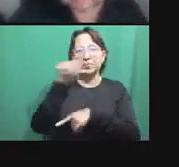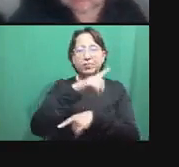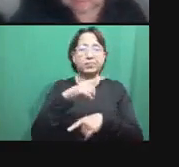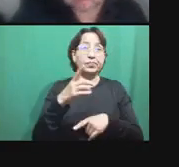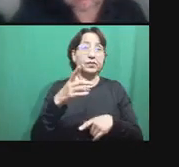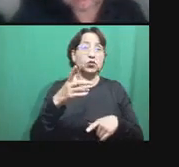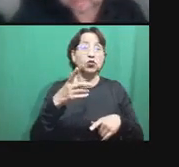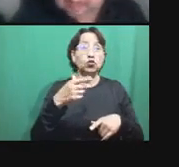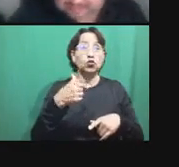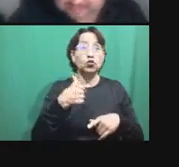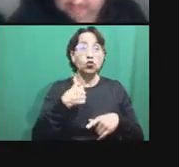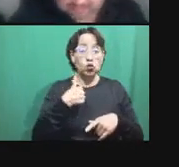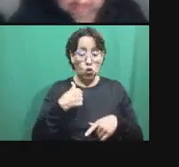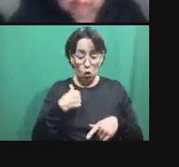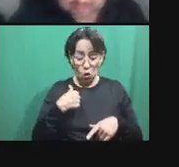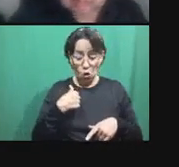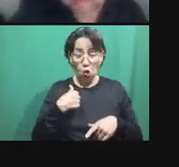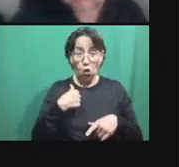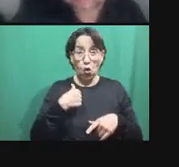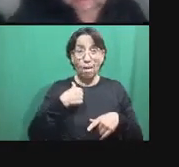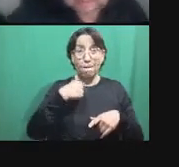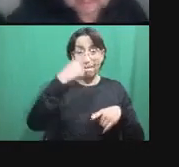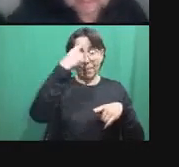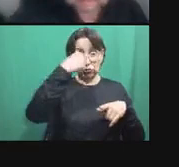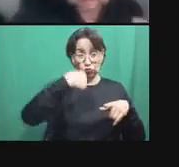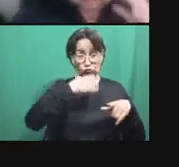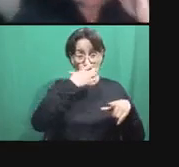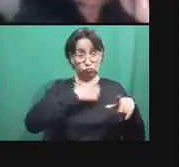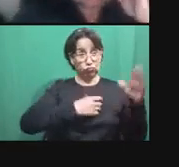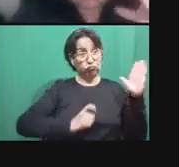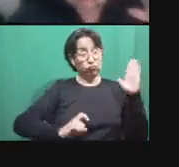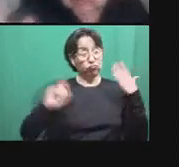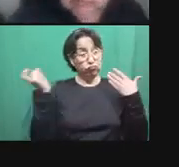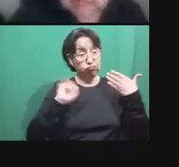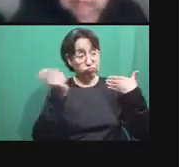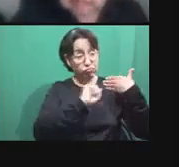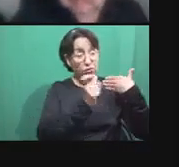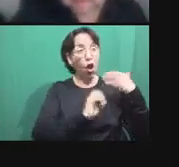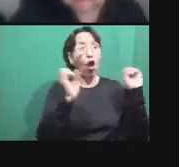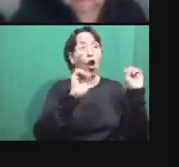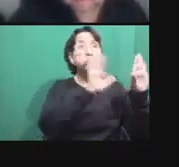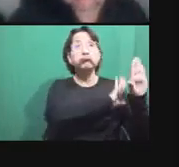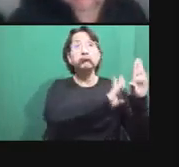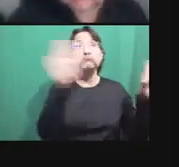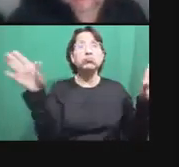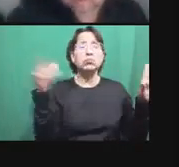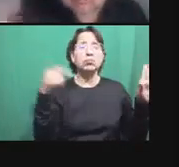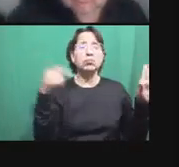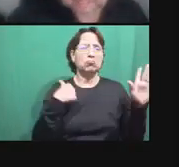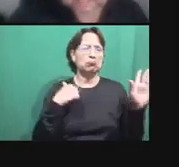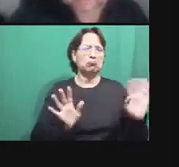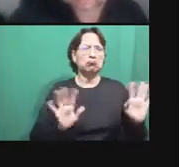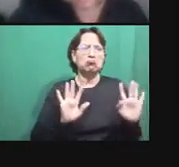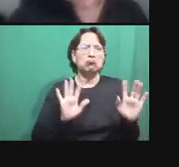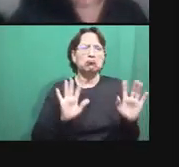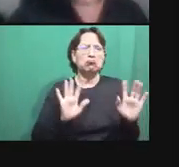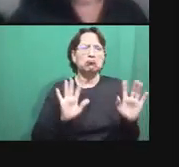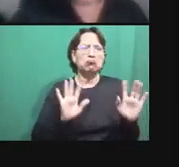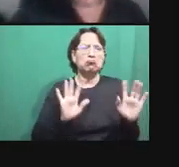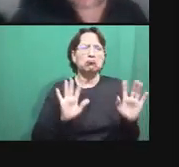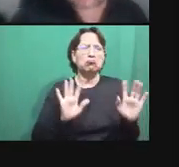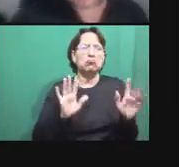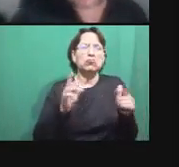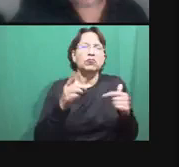yo no me pienso ni como muralista, ni como graffiti o como nada, sino como desarrollos que se tejen con